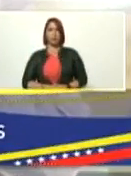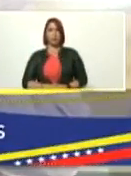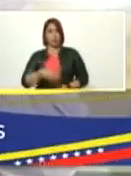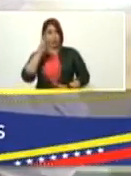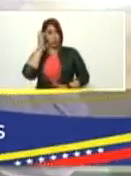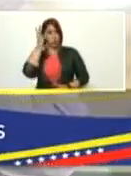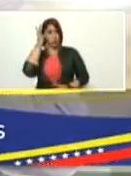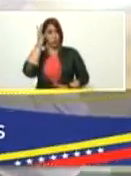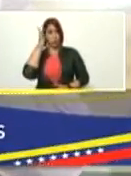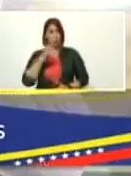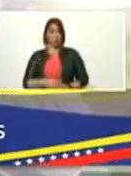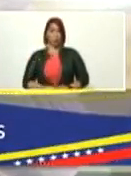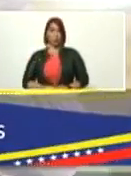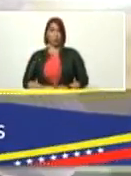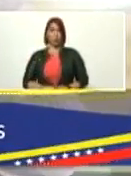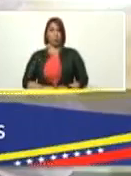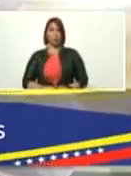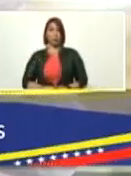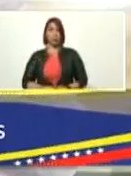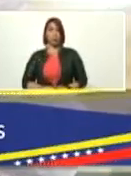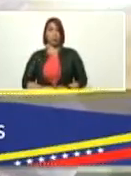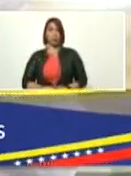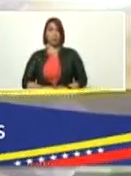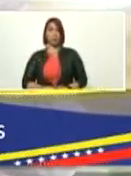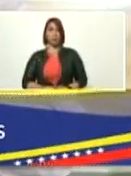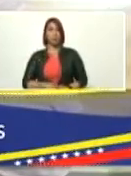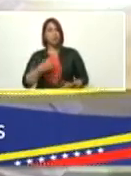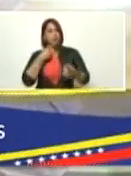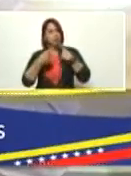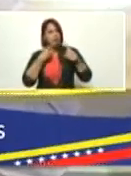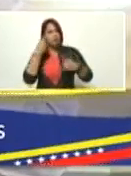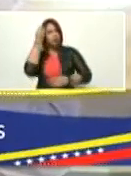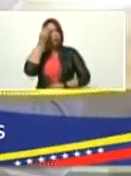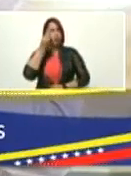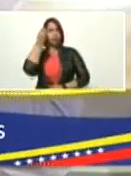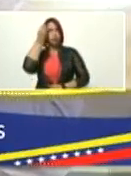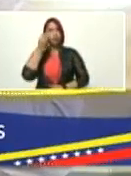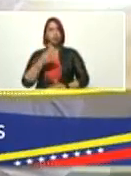creador, dialéctico en su pensamiento y en su acción.